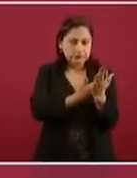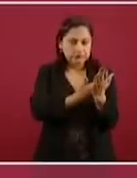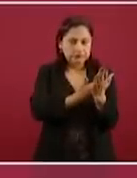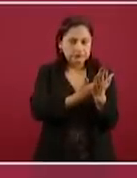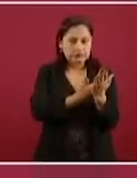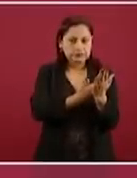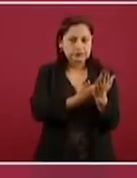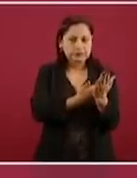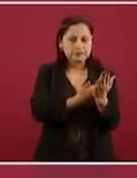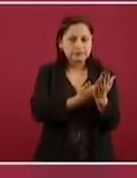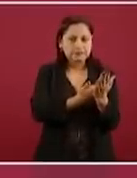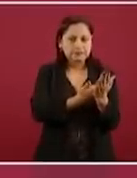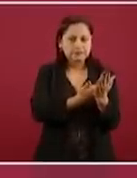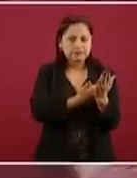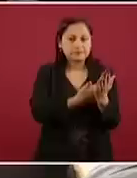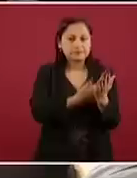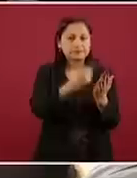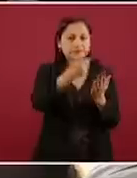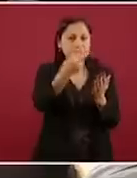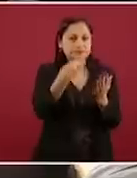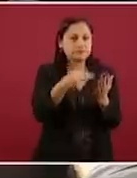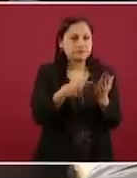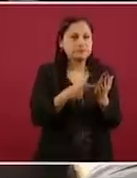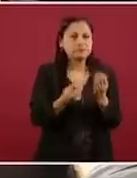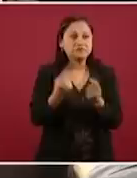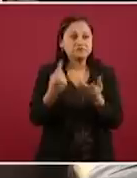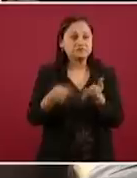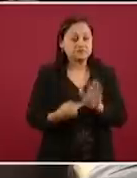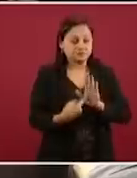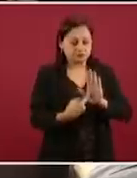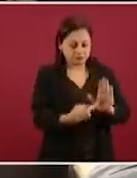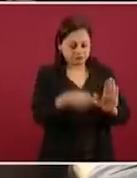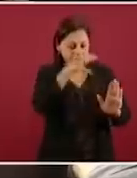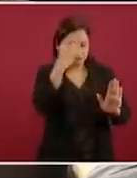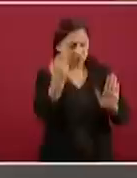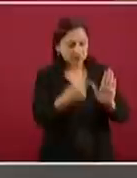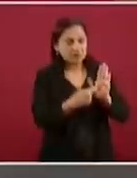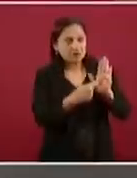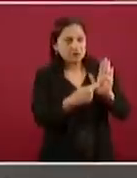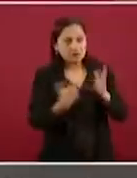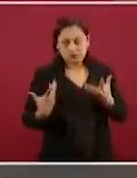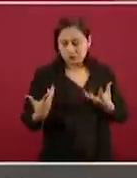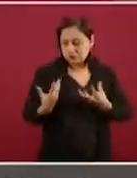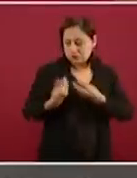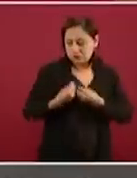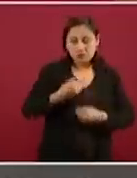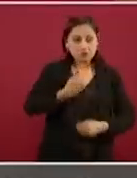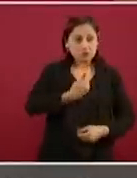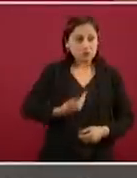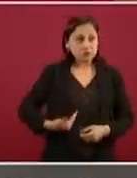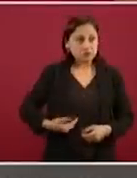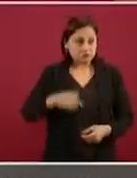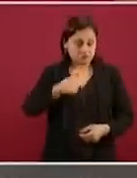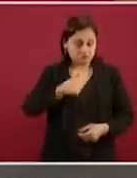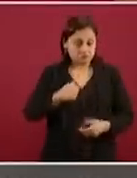Y enseñan hasta una foto donde están conmigo. Pues imagínense cuántas fotos me tomo